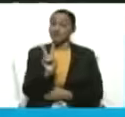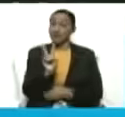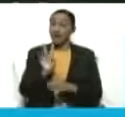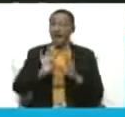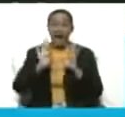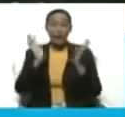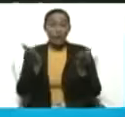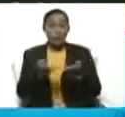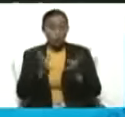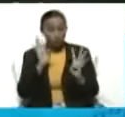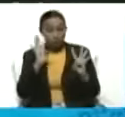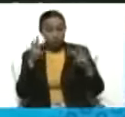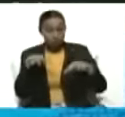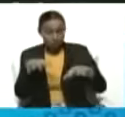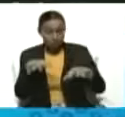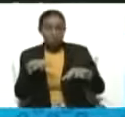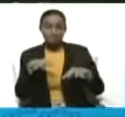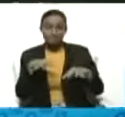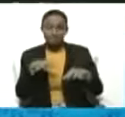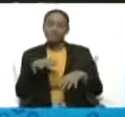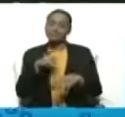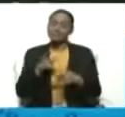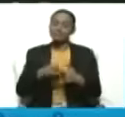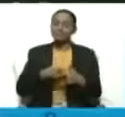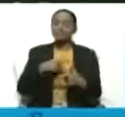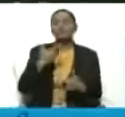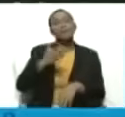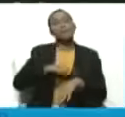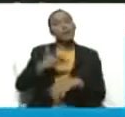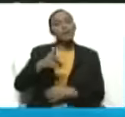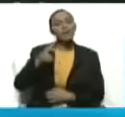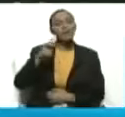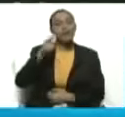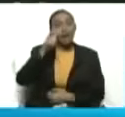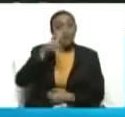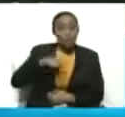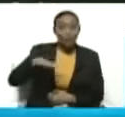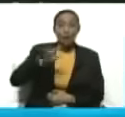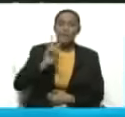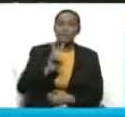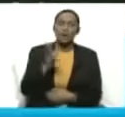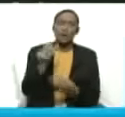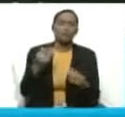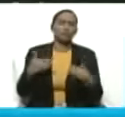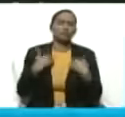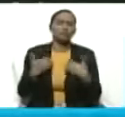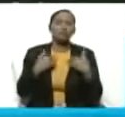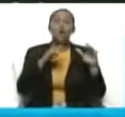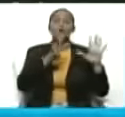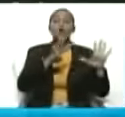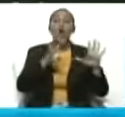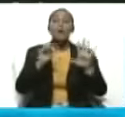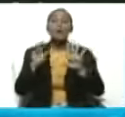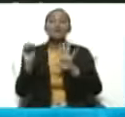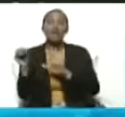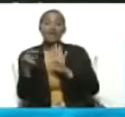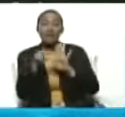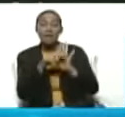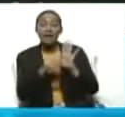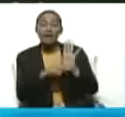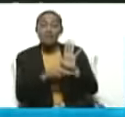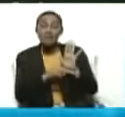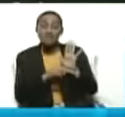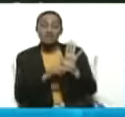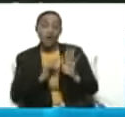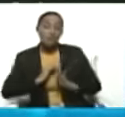Porque ellos al pueblo de Venezuela le han aplicado cualquier cantidad de medidas, más de 900, para presionarlo, y